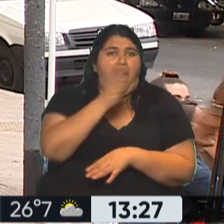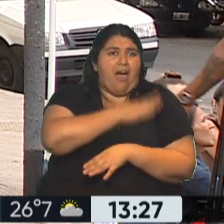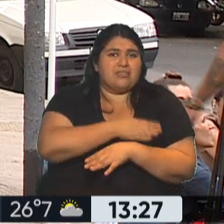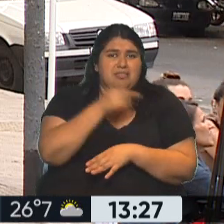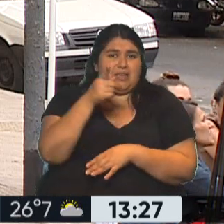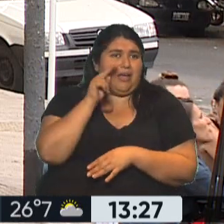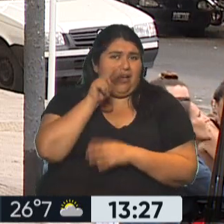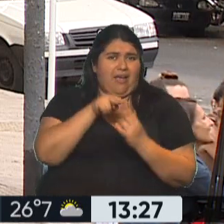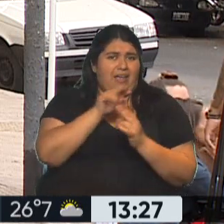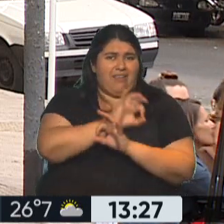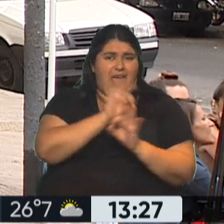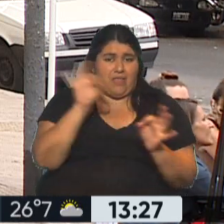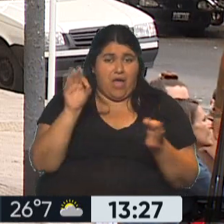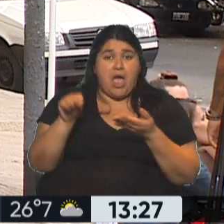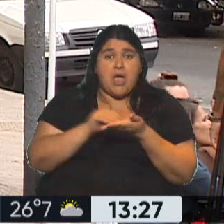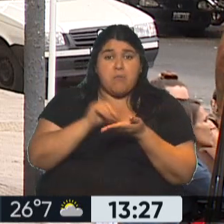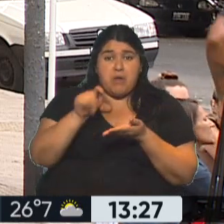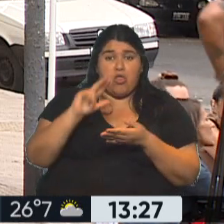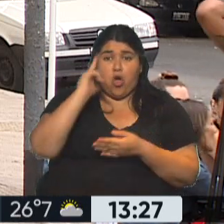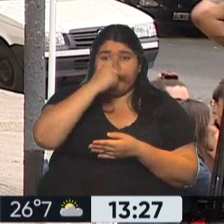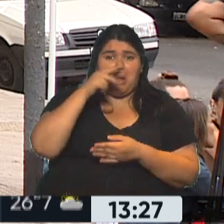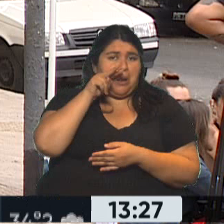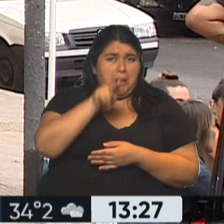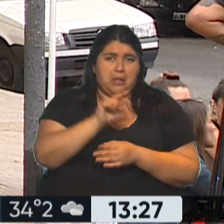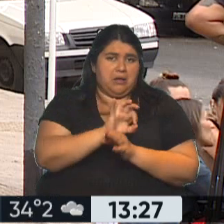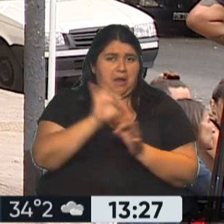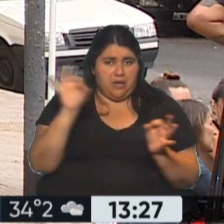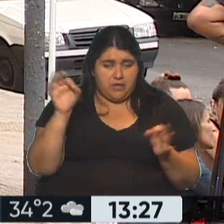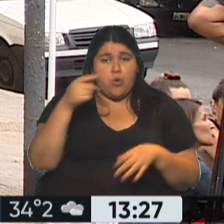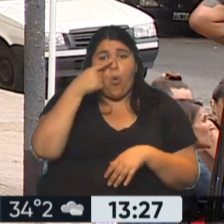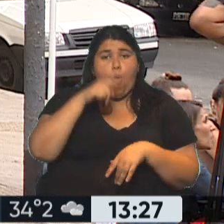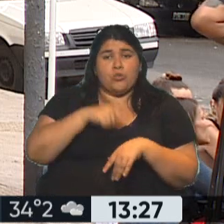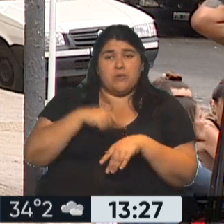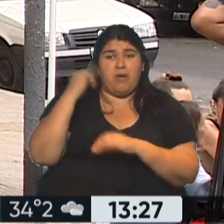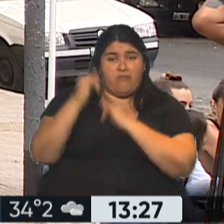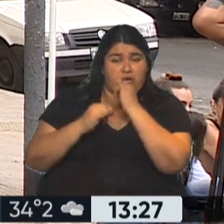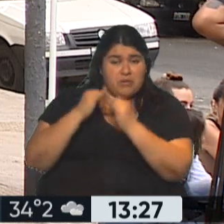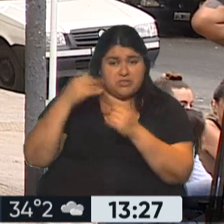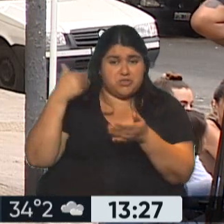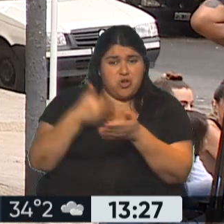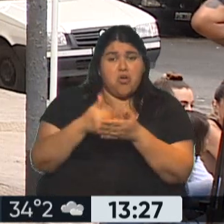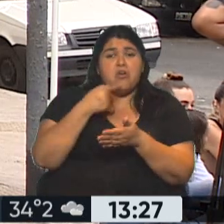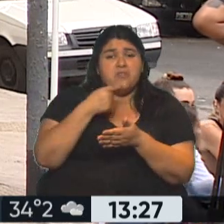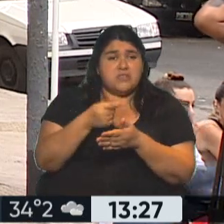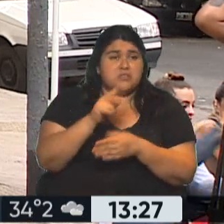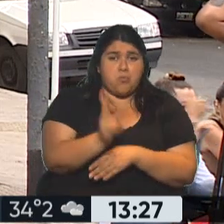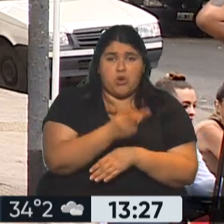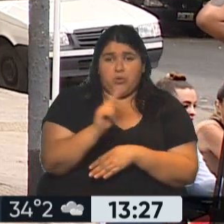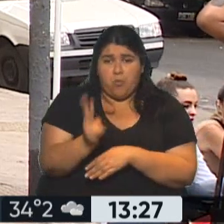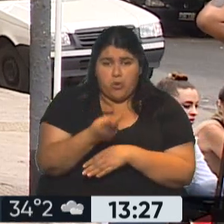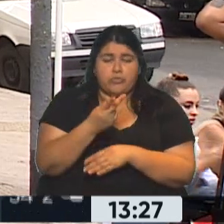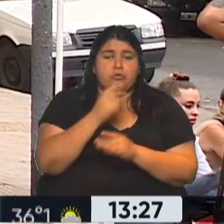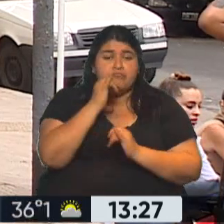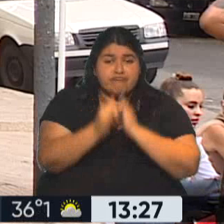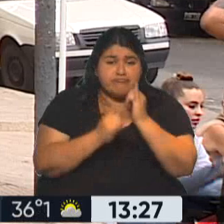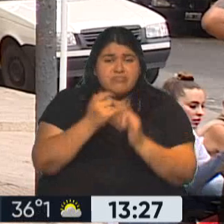días por los empleados del lugar. Los primeros informes indicaron que no hubo signos de violencia y que llevarían al